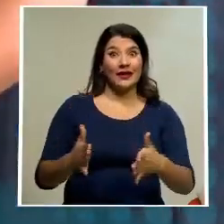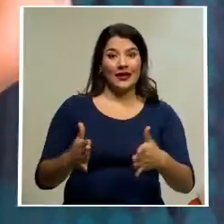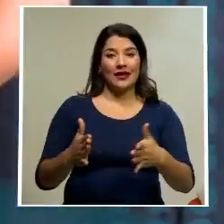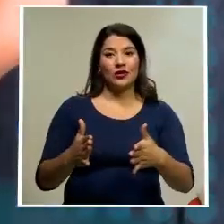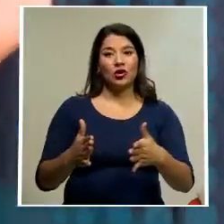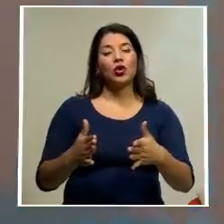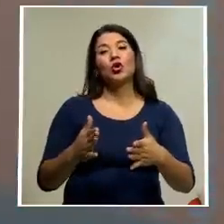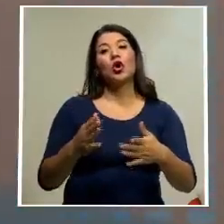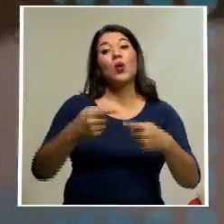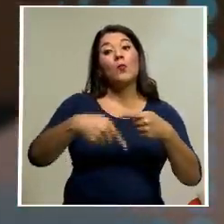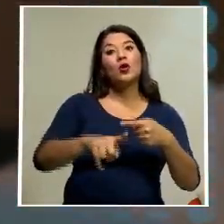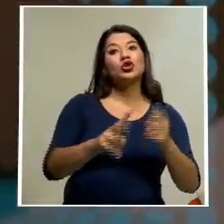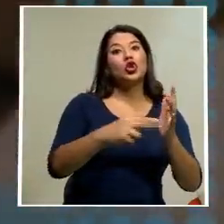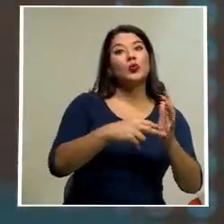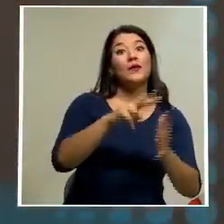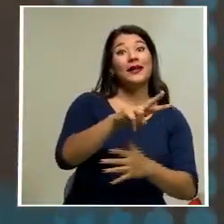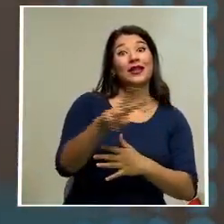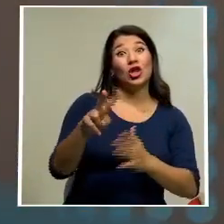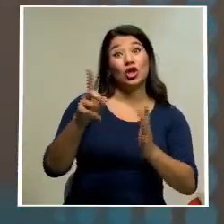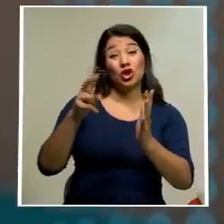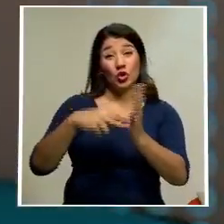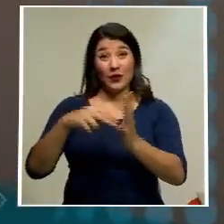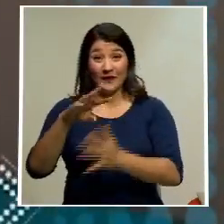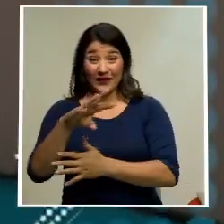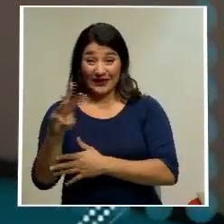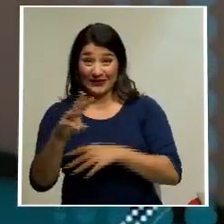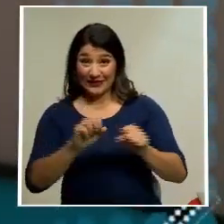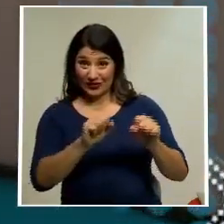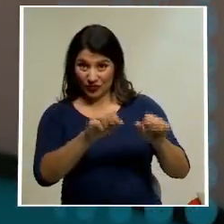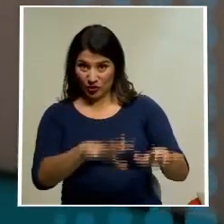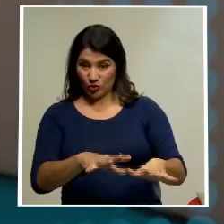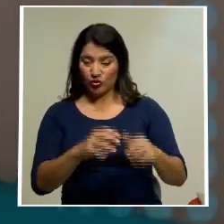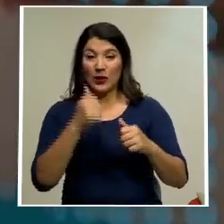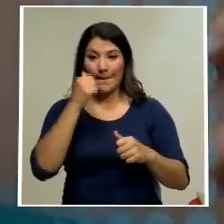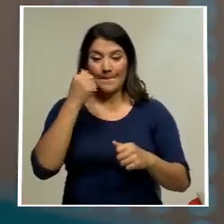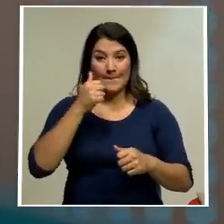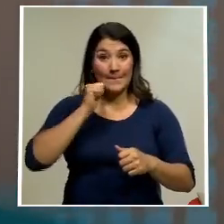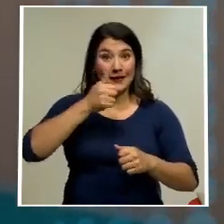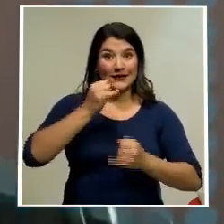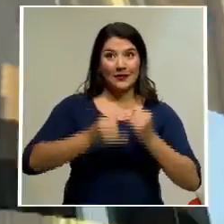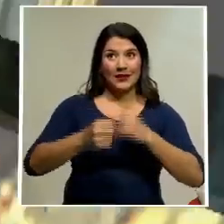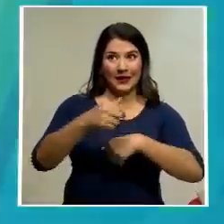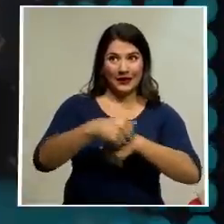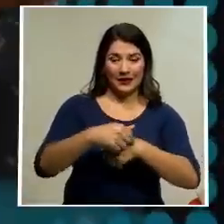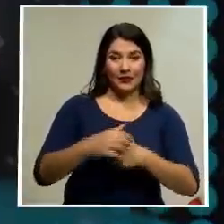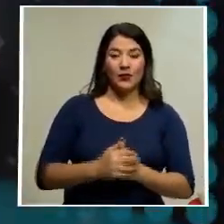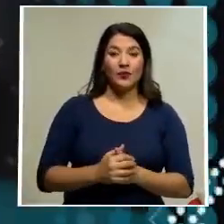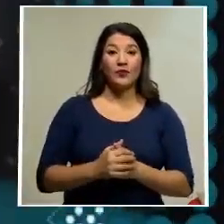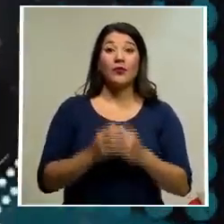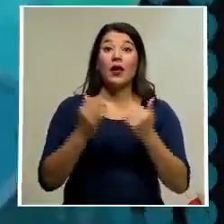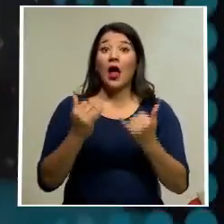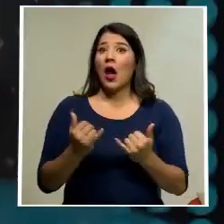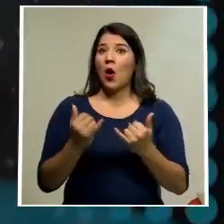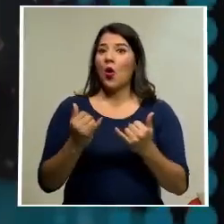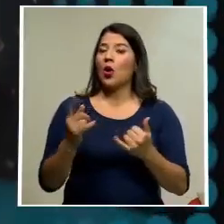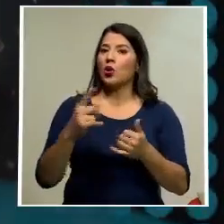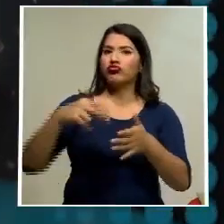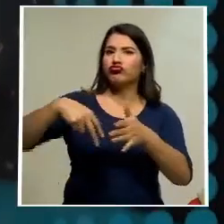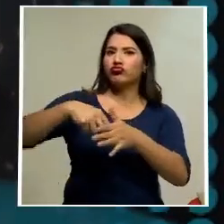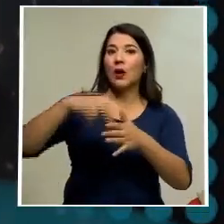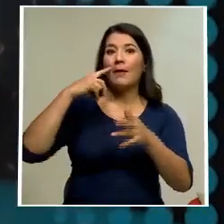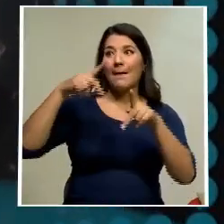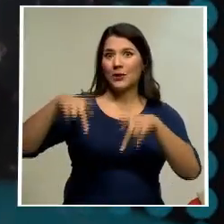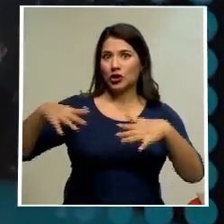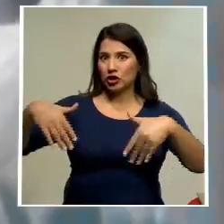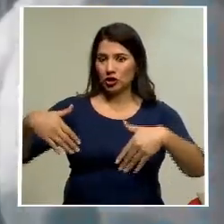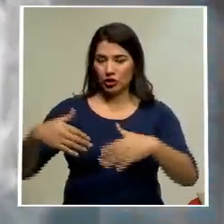Organizaciones que apoyan a migrantes piden al país no poner trabas para vacunar a quienes aún no tienen documentación. En el mundo, en medio